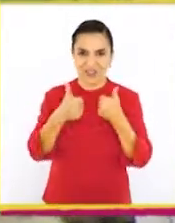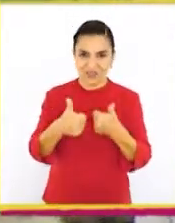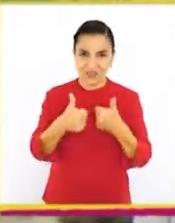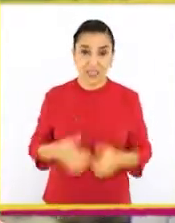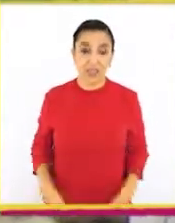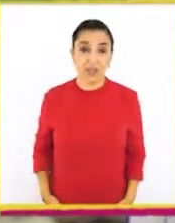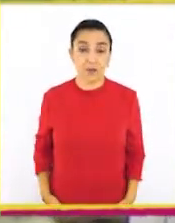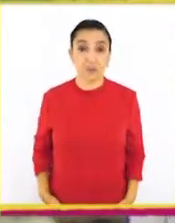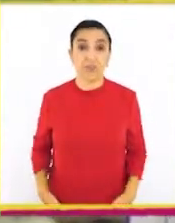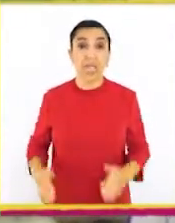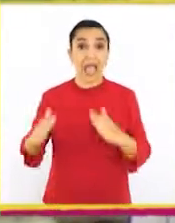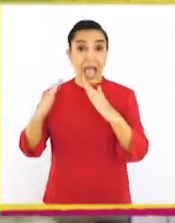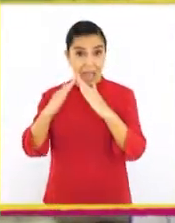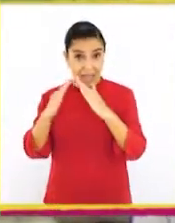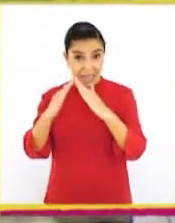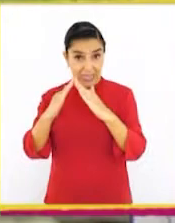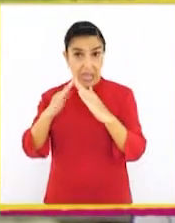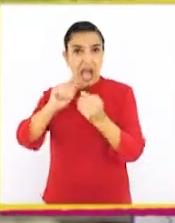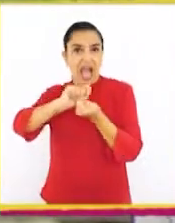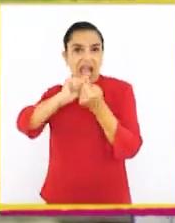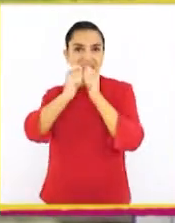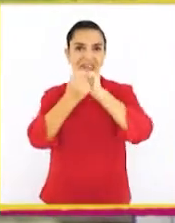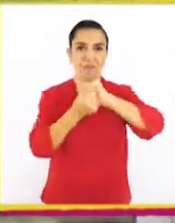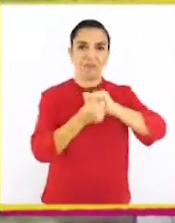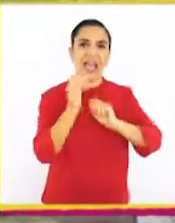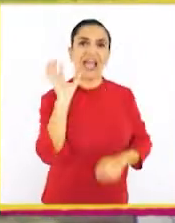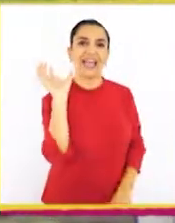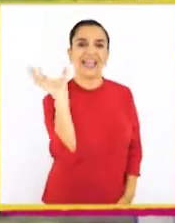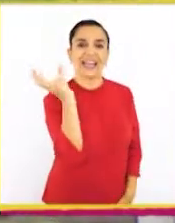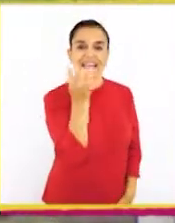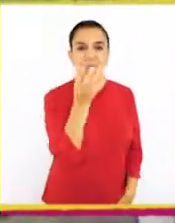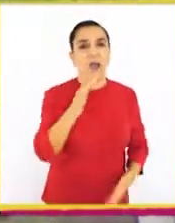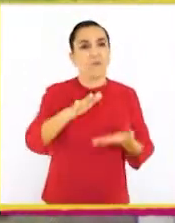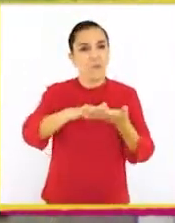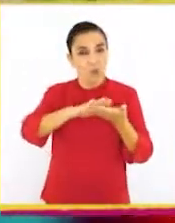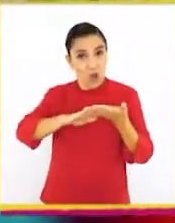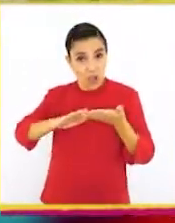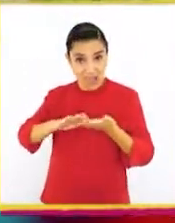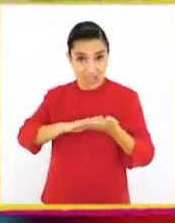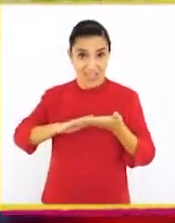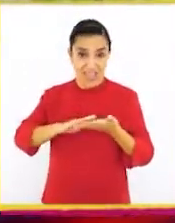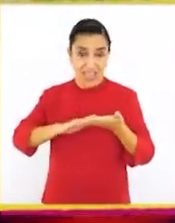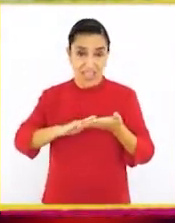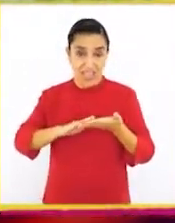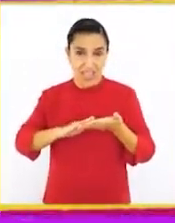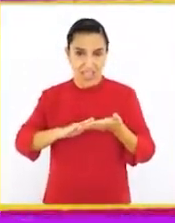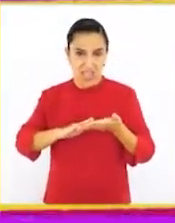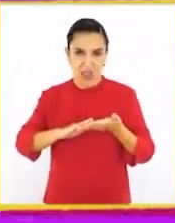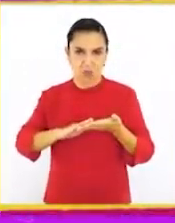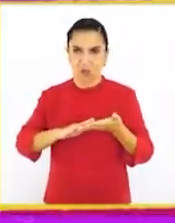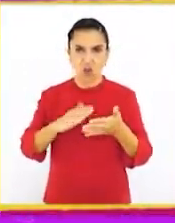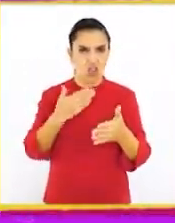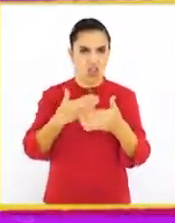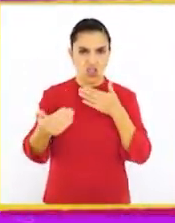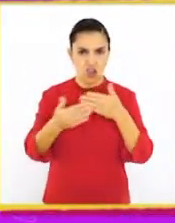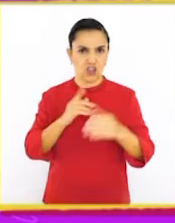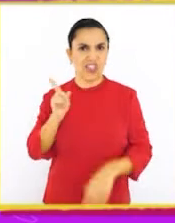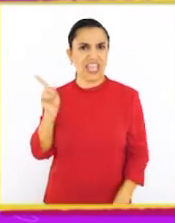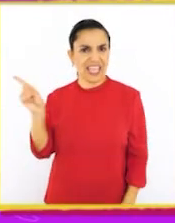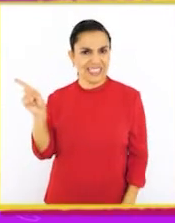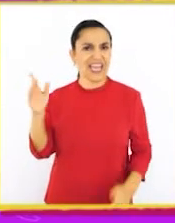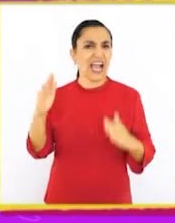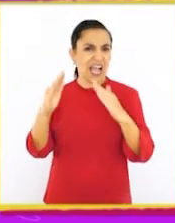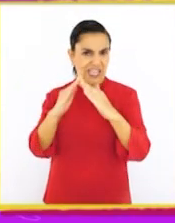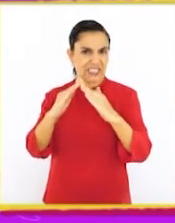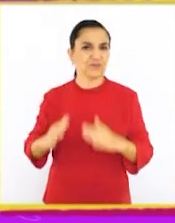¡Exacto! ¡Muy bien! Es porque las casas se deben adaptar al clima. Como por ejemplo... ¿De dónde creen que